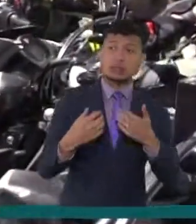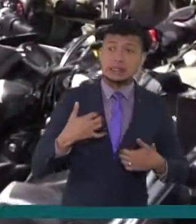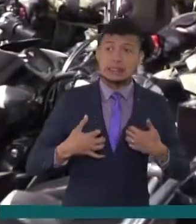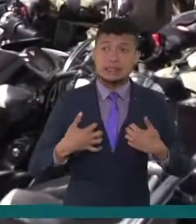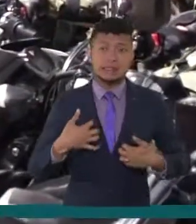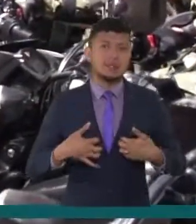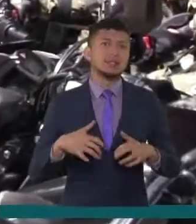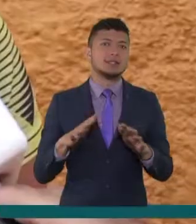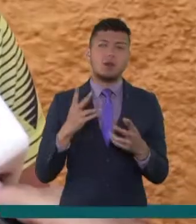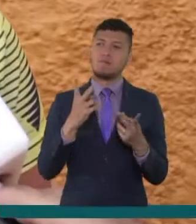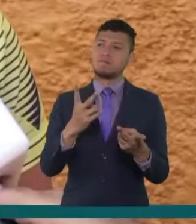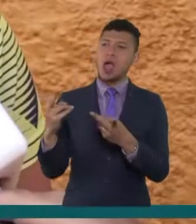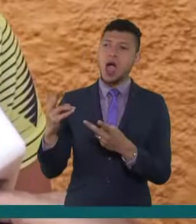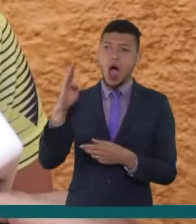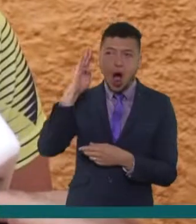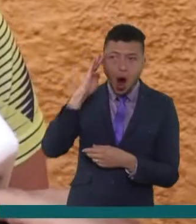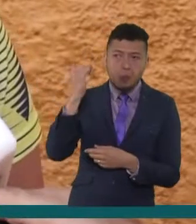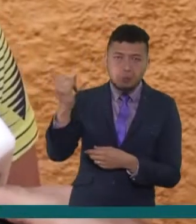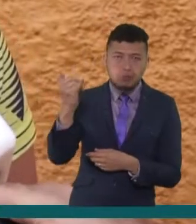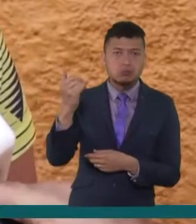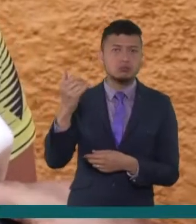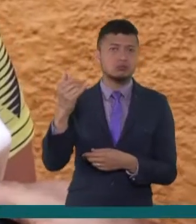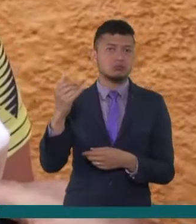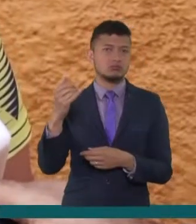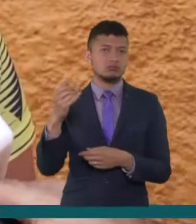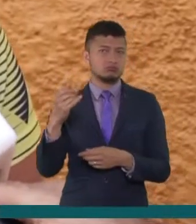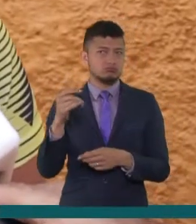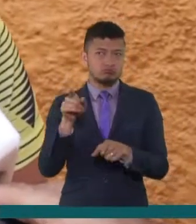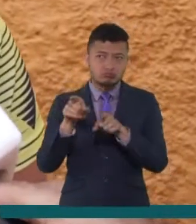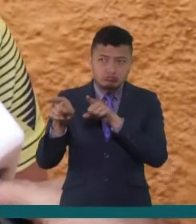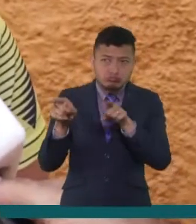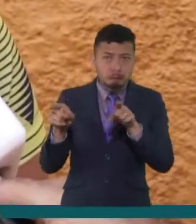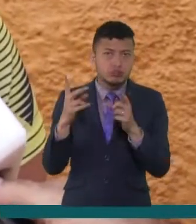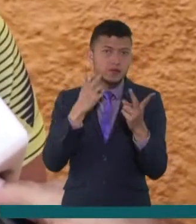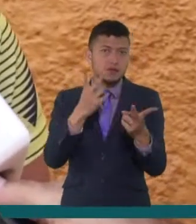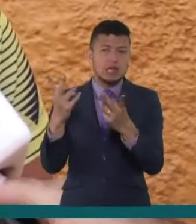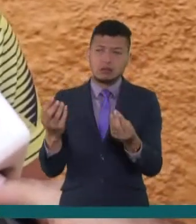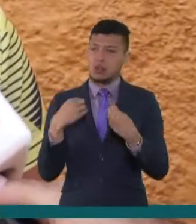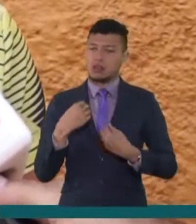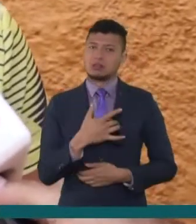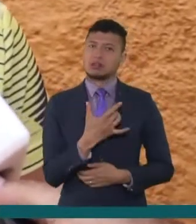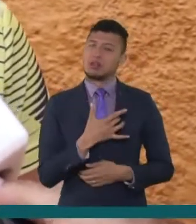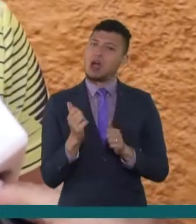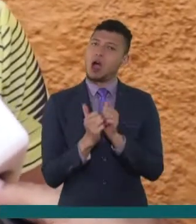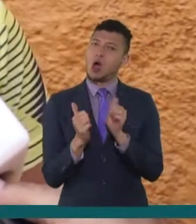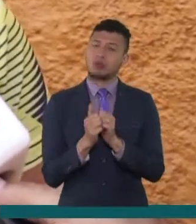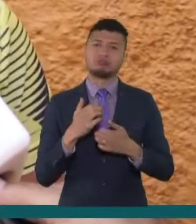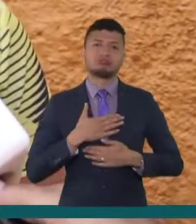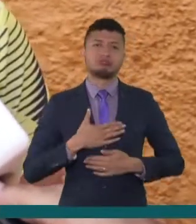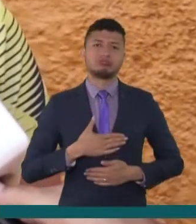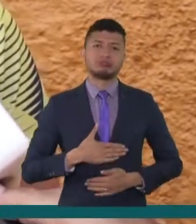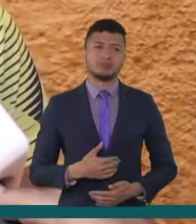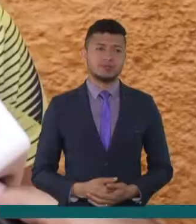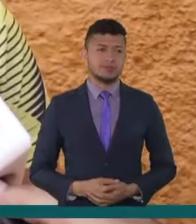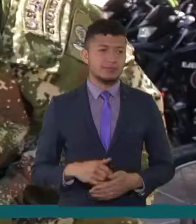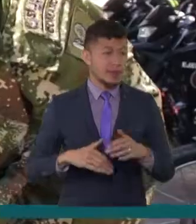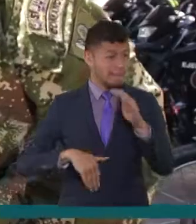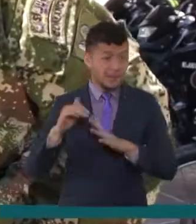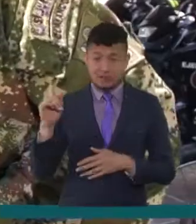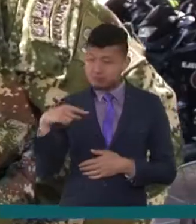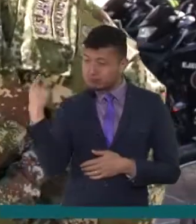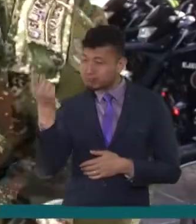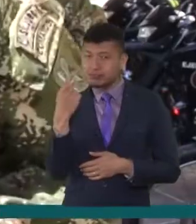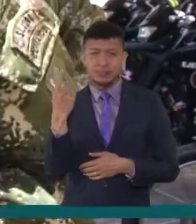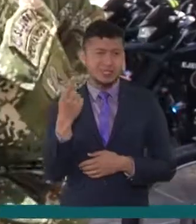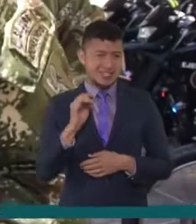miedo salir a la calle, ¿no? Pero entonces ya al ver este acompañamiento de estas entes, pues ya se siente uno un poco más acompañado.